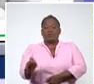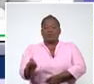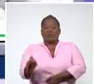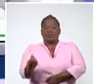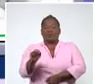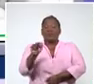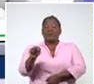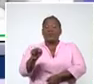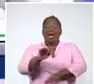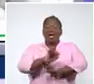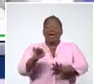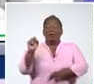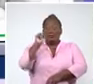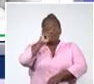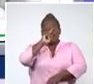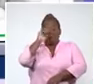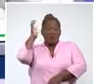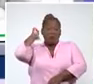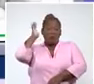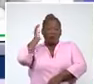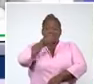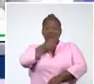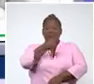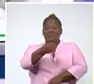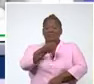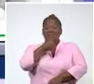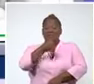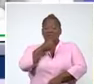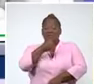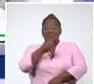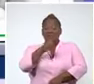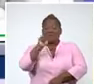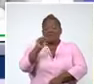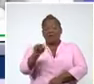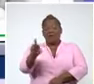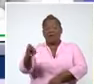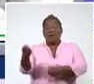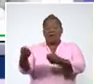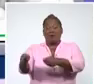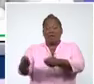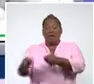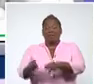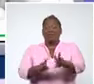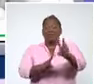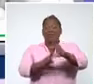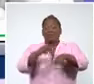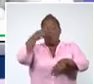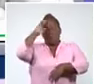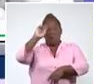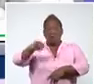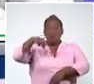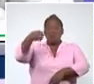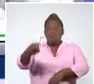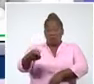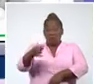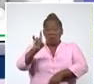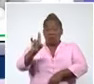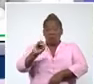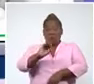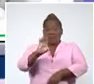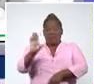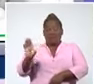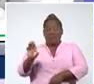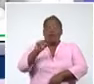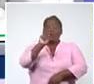estamos poniendo punto final a esta transmisión del sistema de la radio y la televisión cubana. Mañana a las 9 en punto usted conocerá